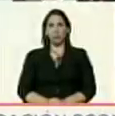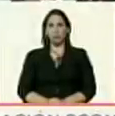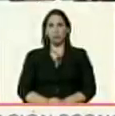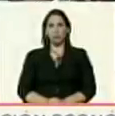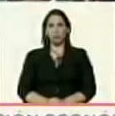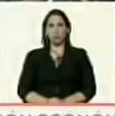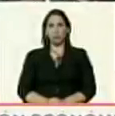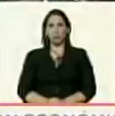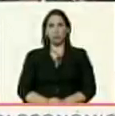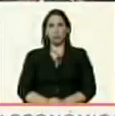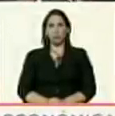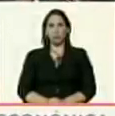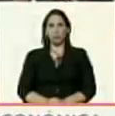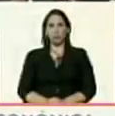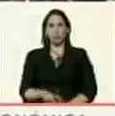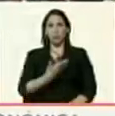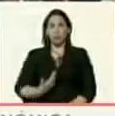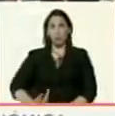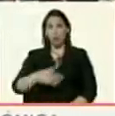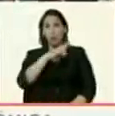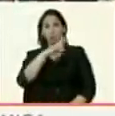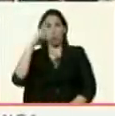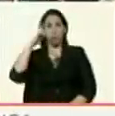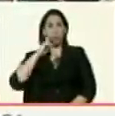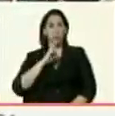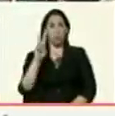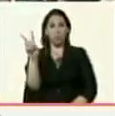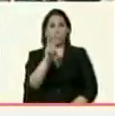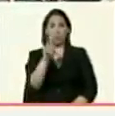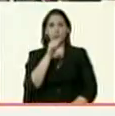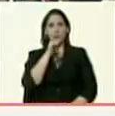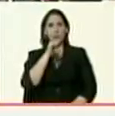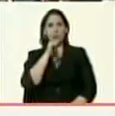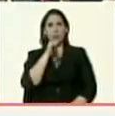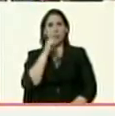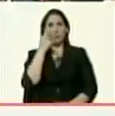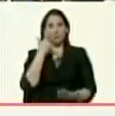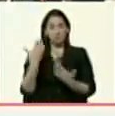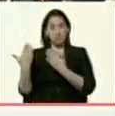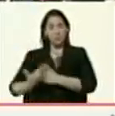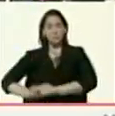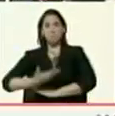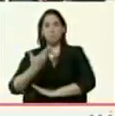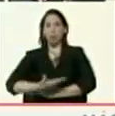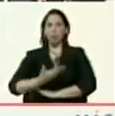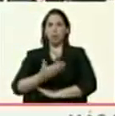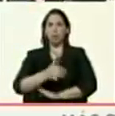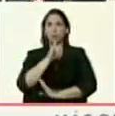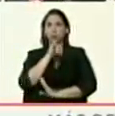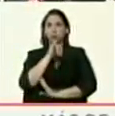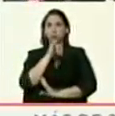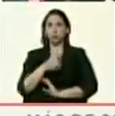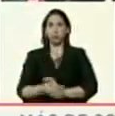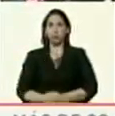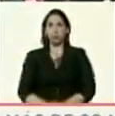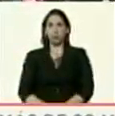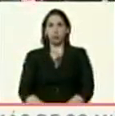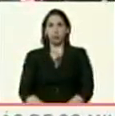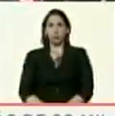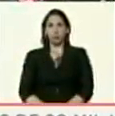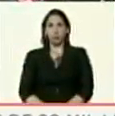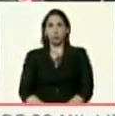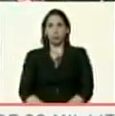De la República Bolivariana de Venezuela, Nicolás Maduro, quien estará sosteniendo una importante rueda de prensa con medios nacionales